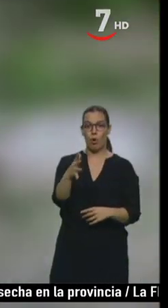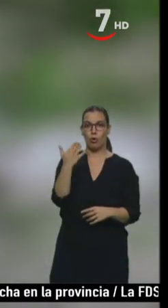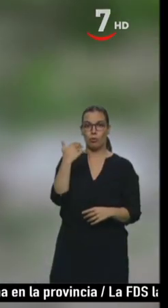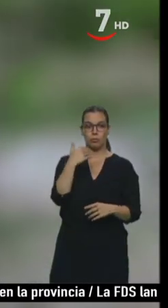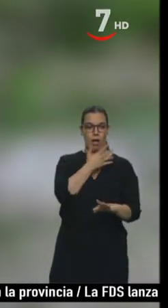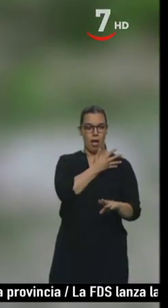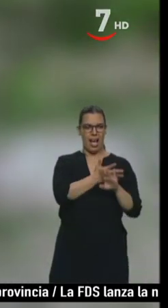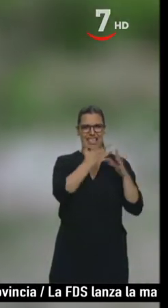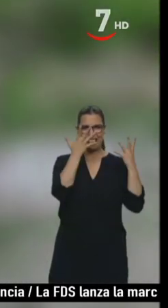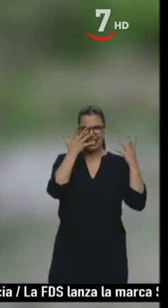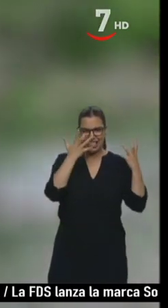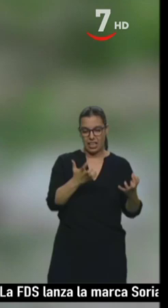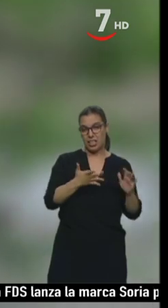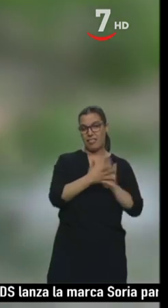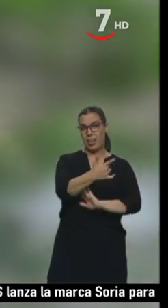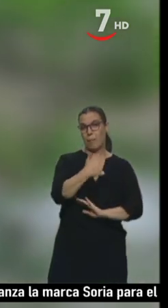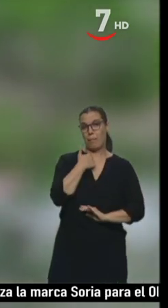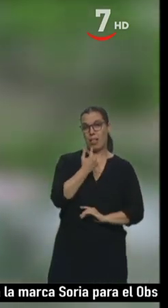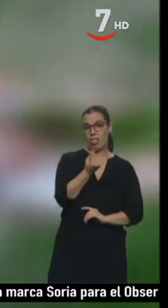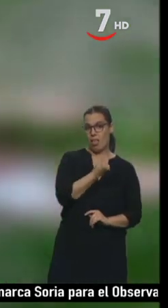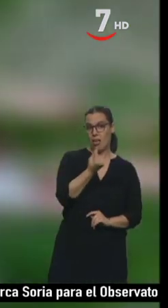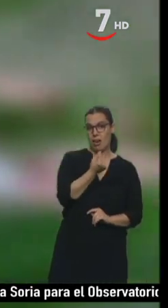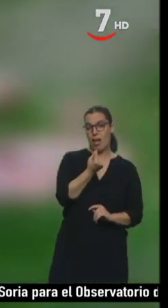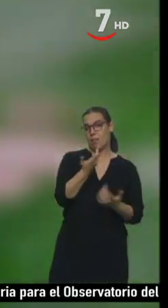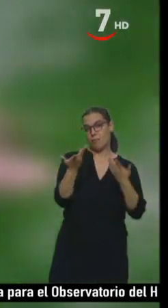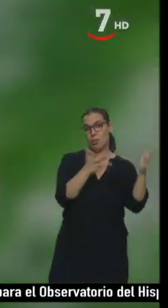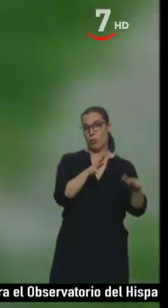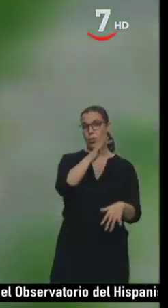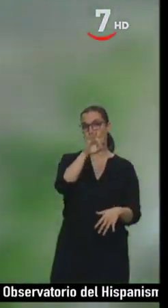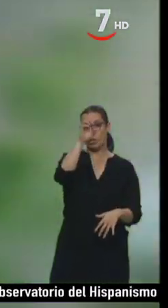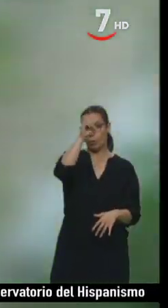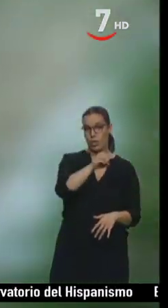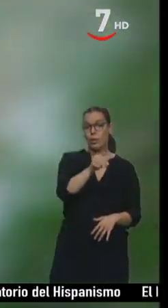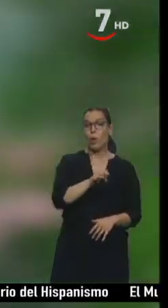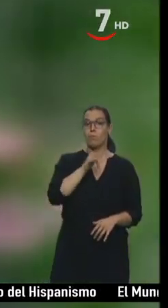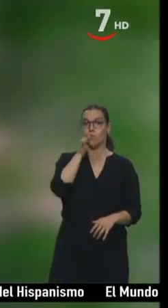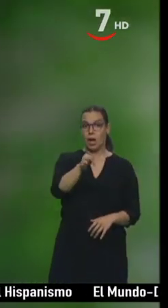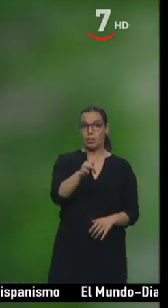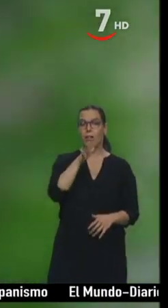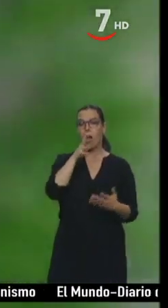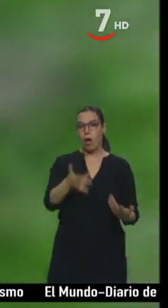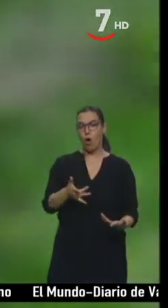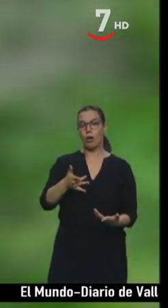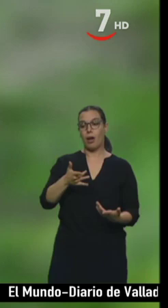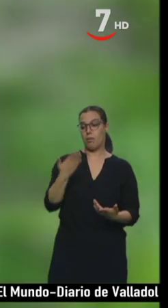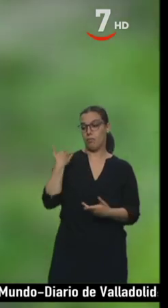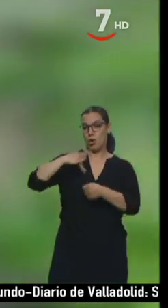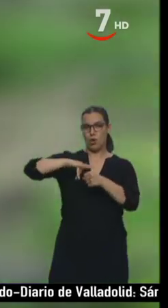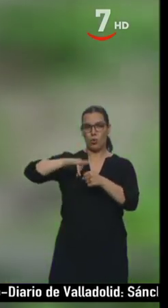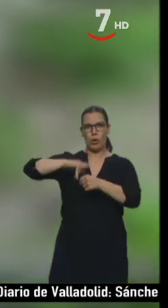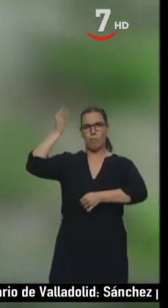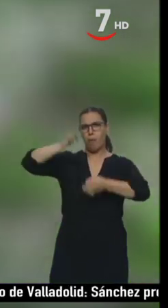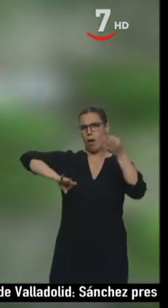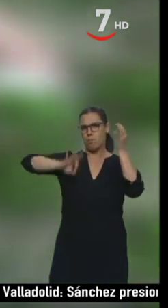como este, que va a suponer pérdidas del cereal en torno al 50%, se suman ahora los daños producidos el pasado lunes por